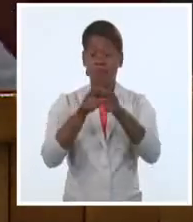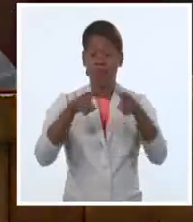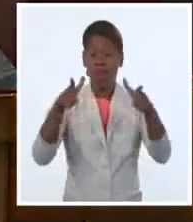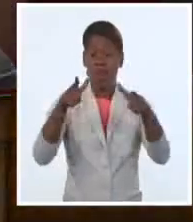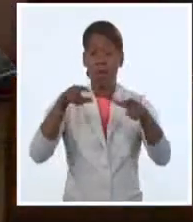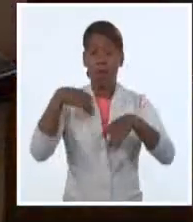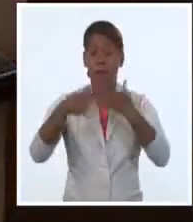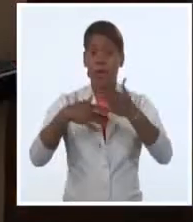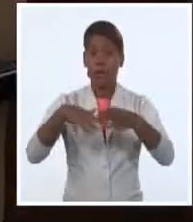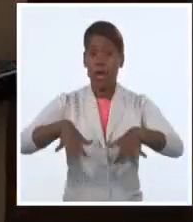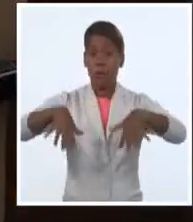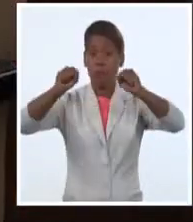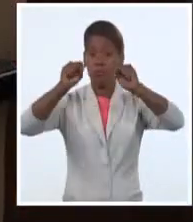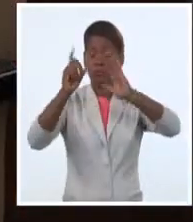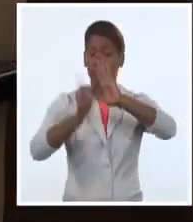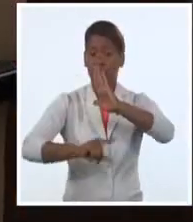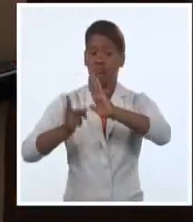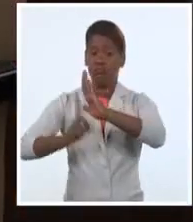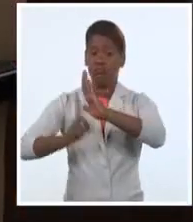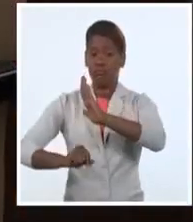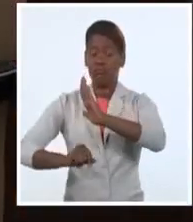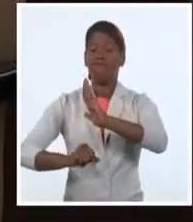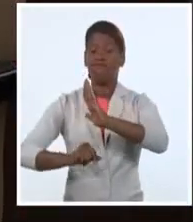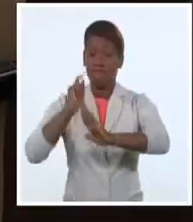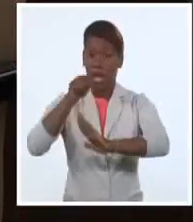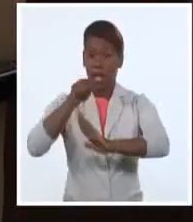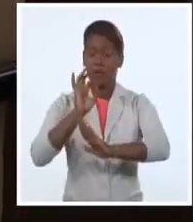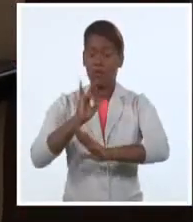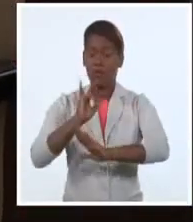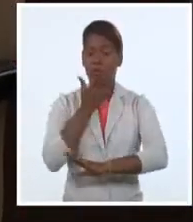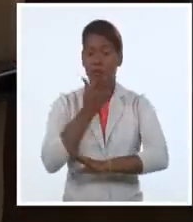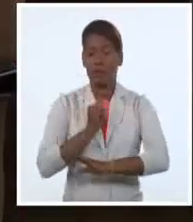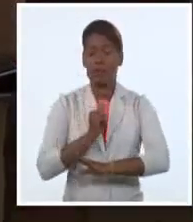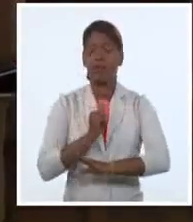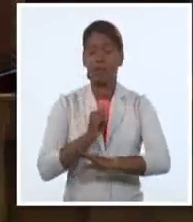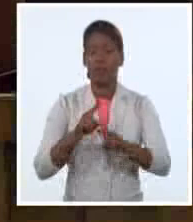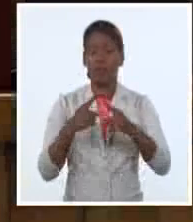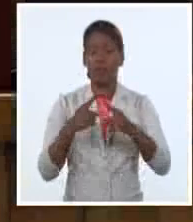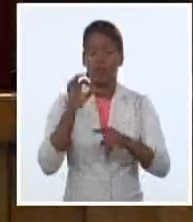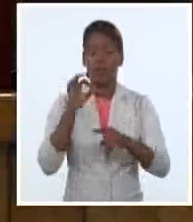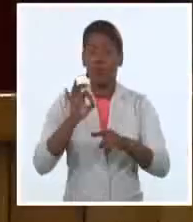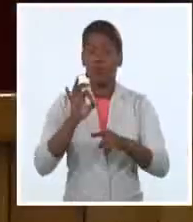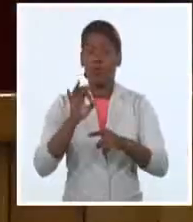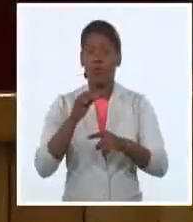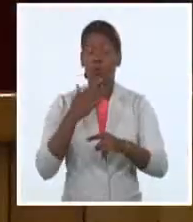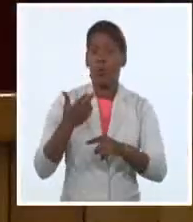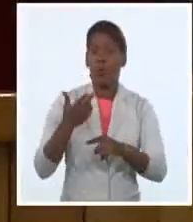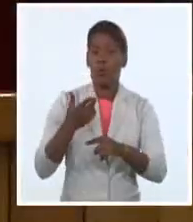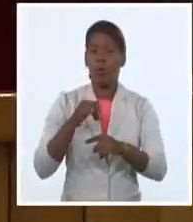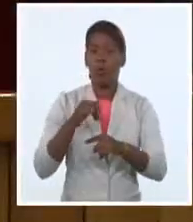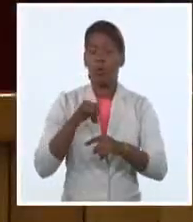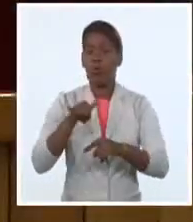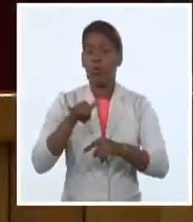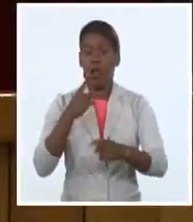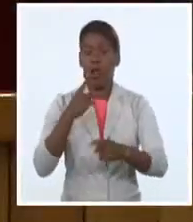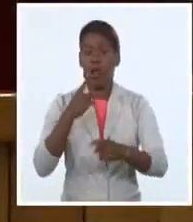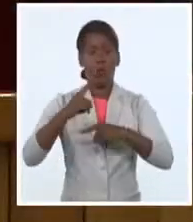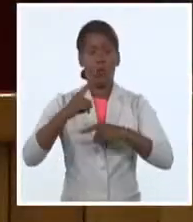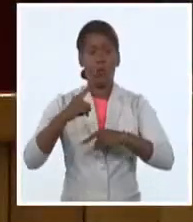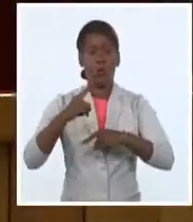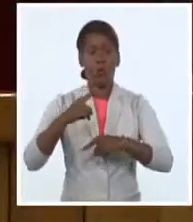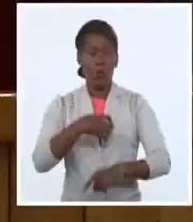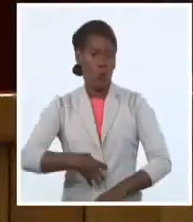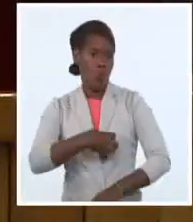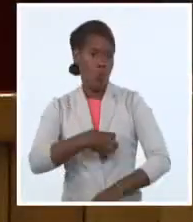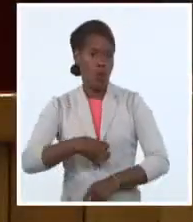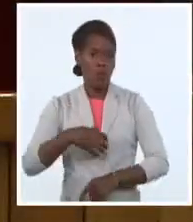contrajo significativamente la oferta de bienes y servicios por las razones señaladas, creando un clima favorable a la irritación